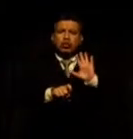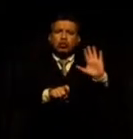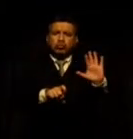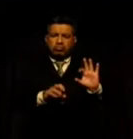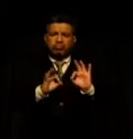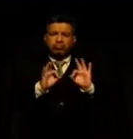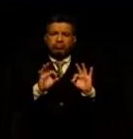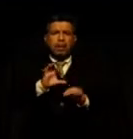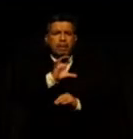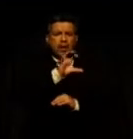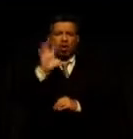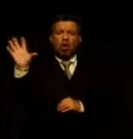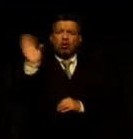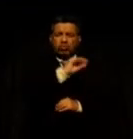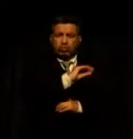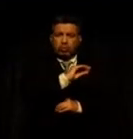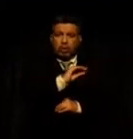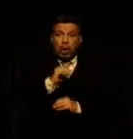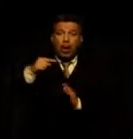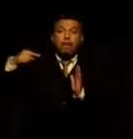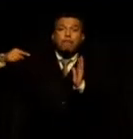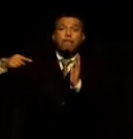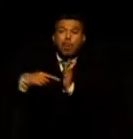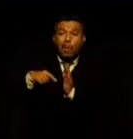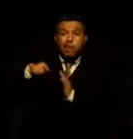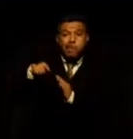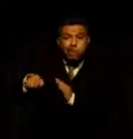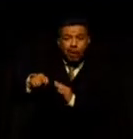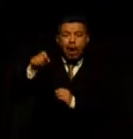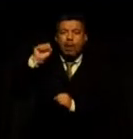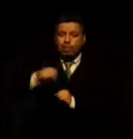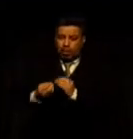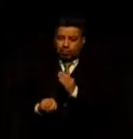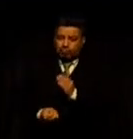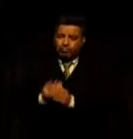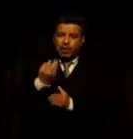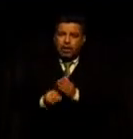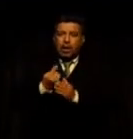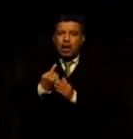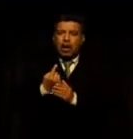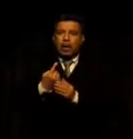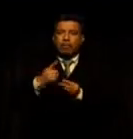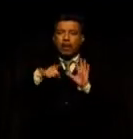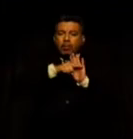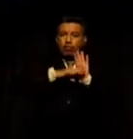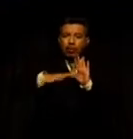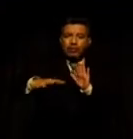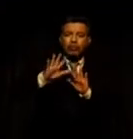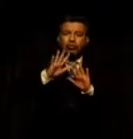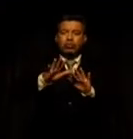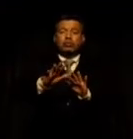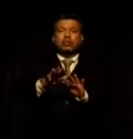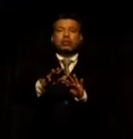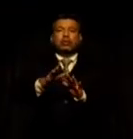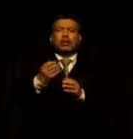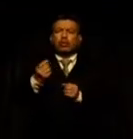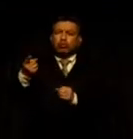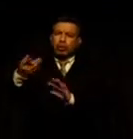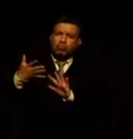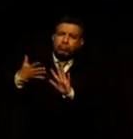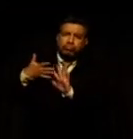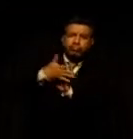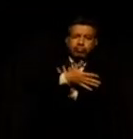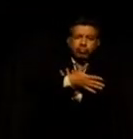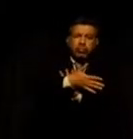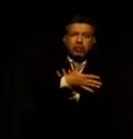primera mano de este país y gracias a eso hemos podido generar esas políticas y yo quisiera que usted hiciera ese